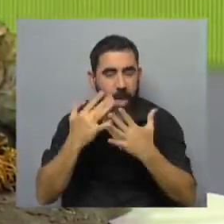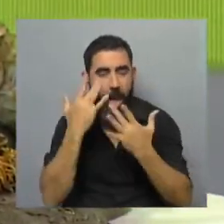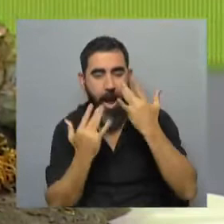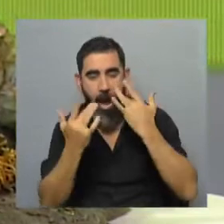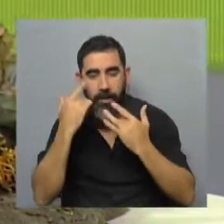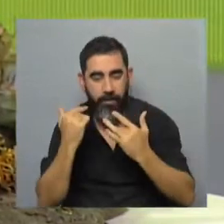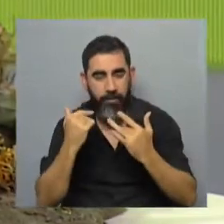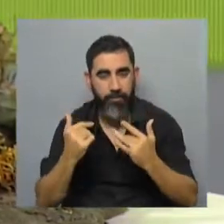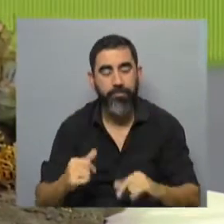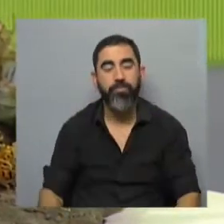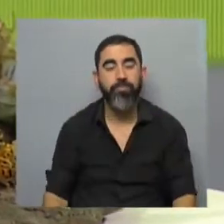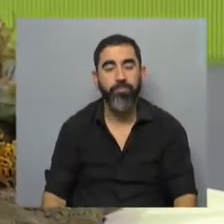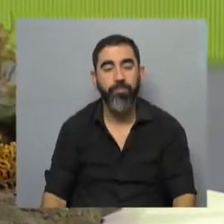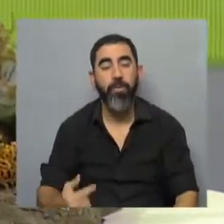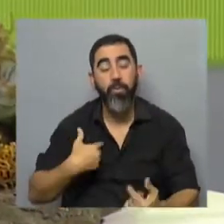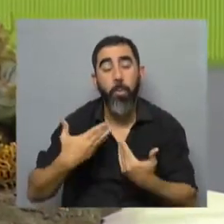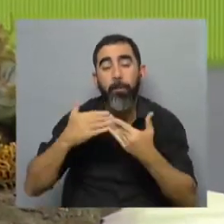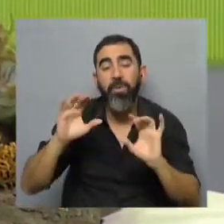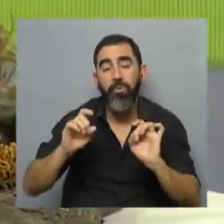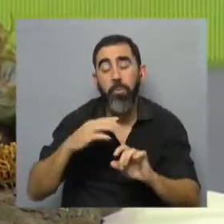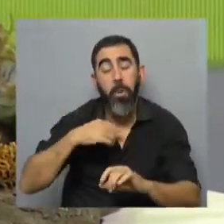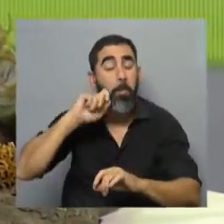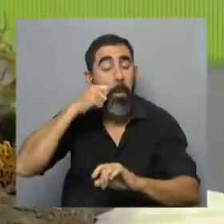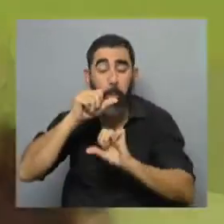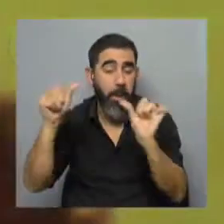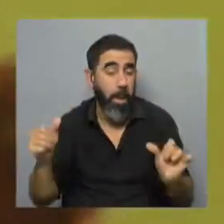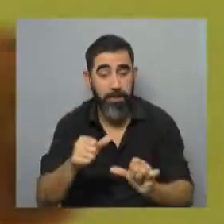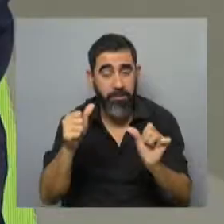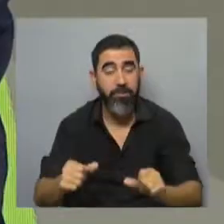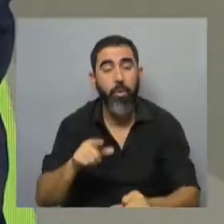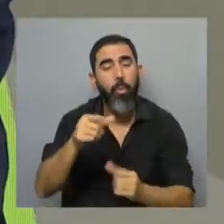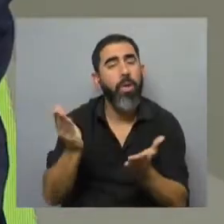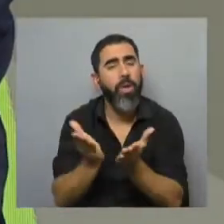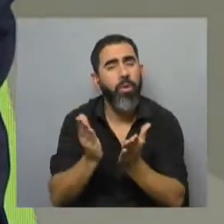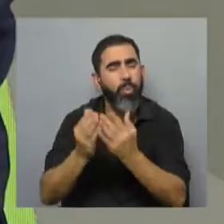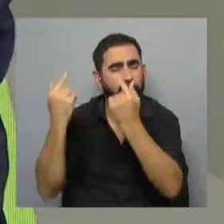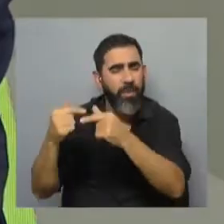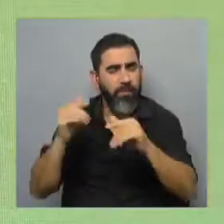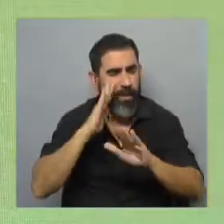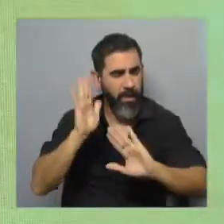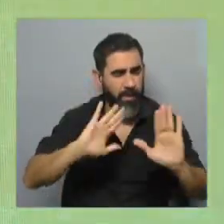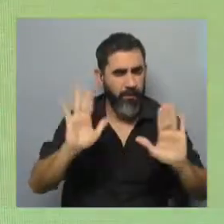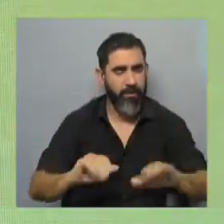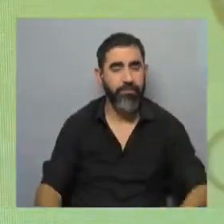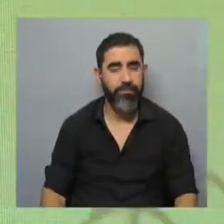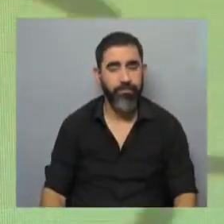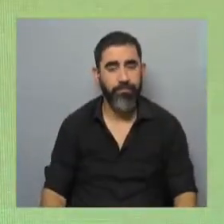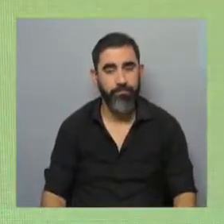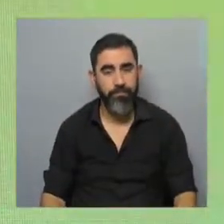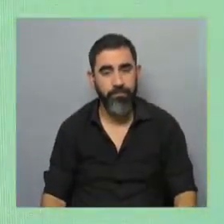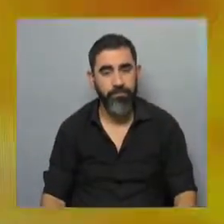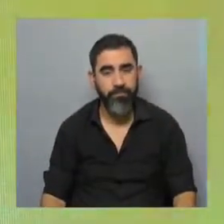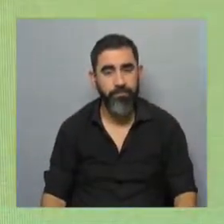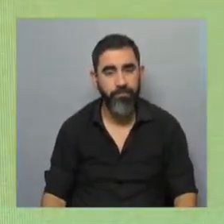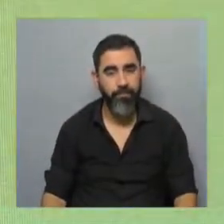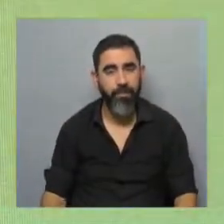de repente soy, sino que lo empecé simplemente como un hobby. Como un hobby. Pues sí, vos estás estudiando otra cosa que nada que ver. Sí, en realidad. Sí.